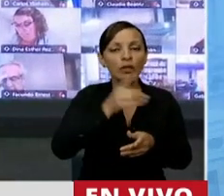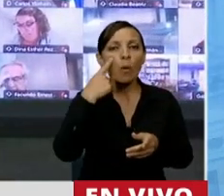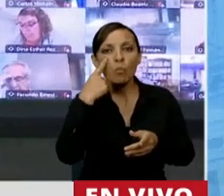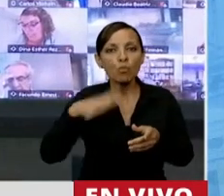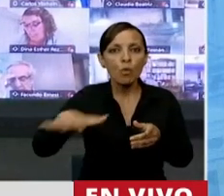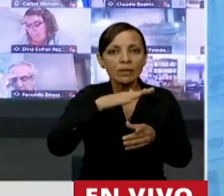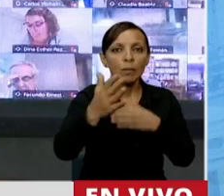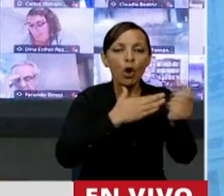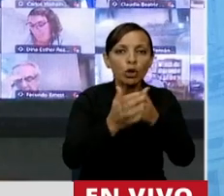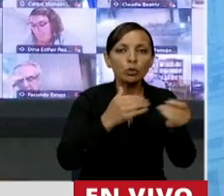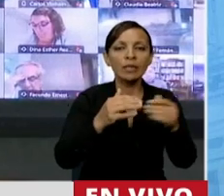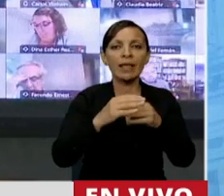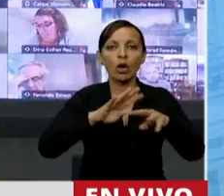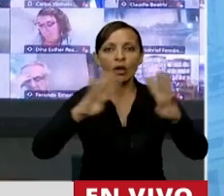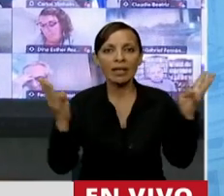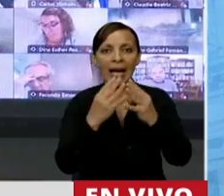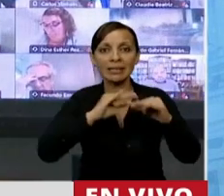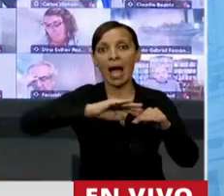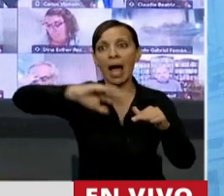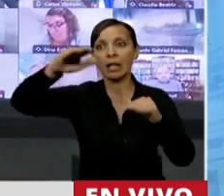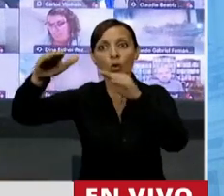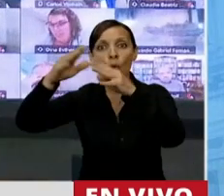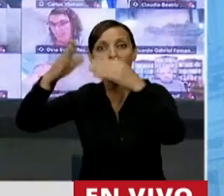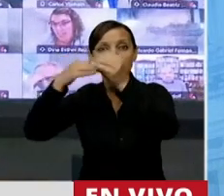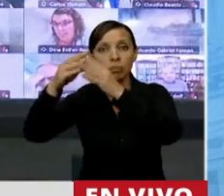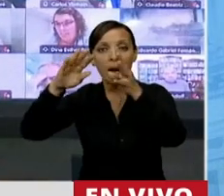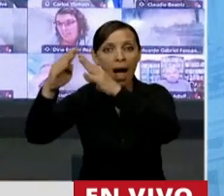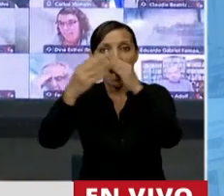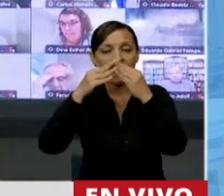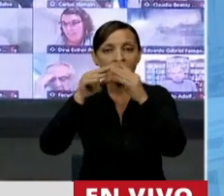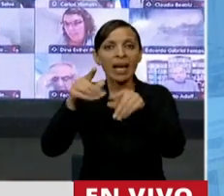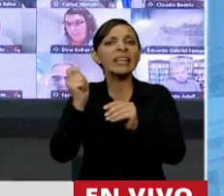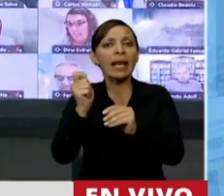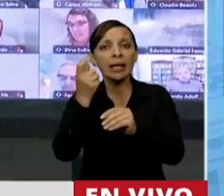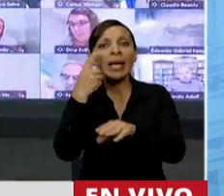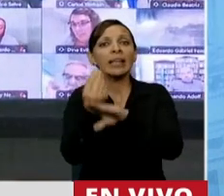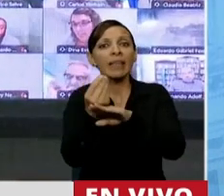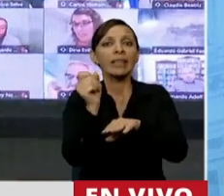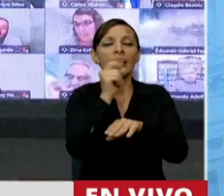construyeron country en altura, country en las laderas de las montañas, son